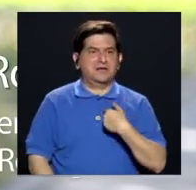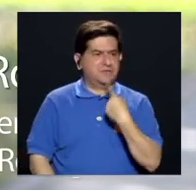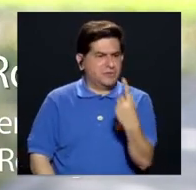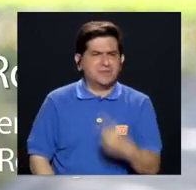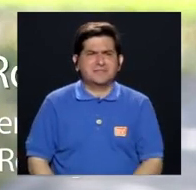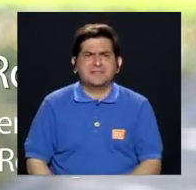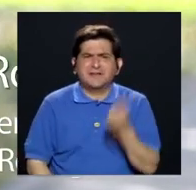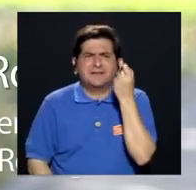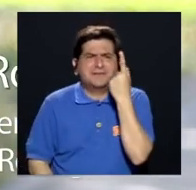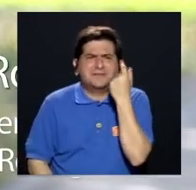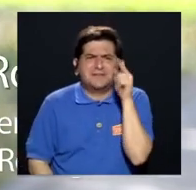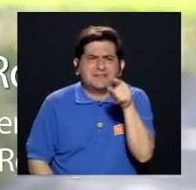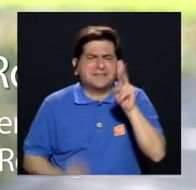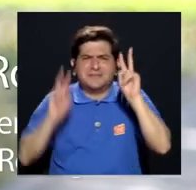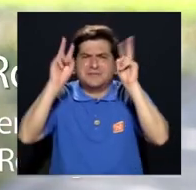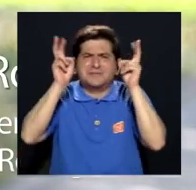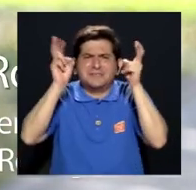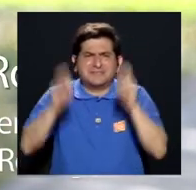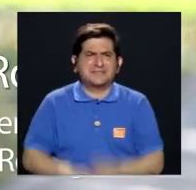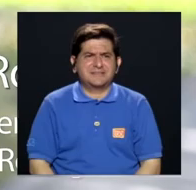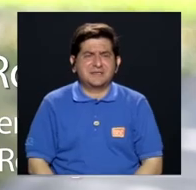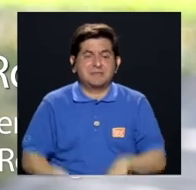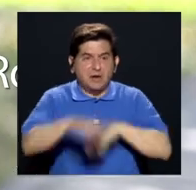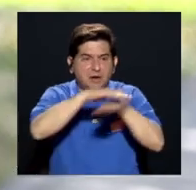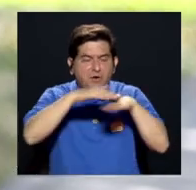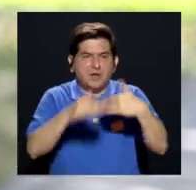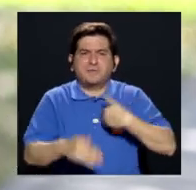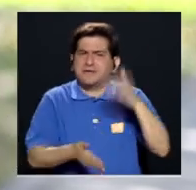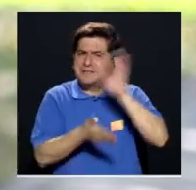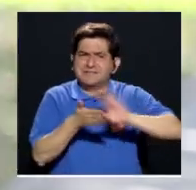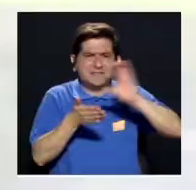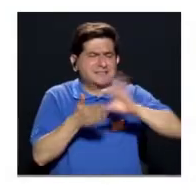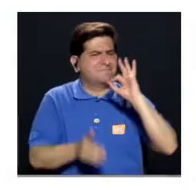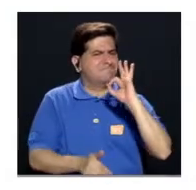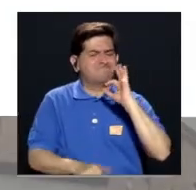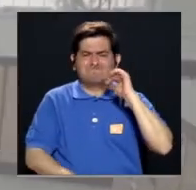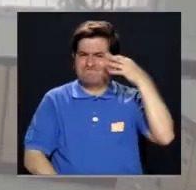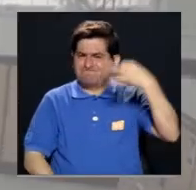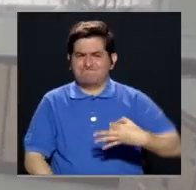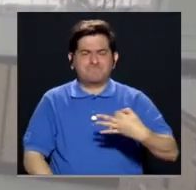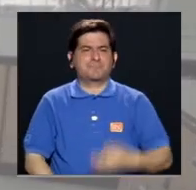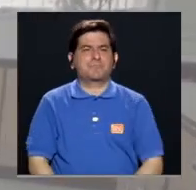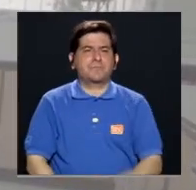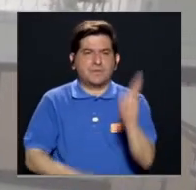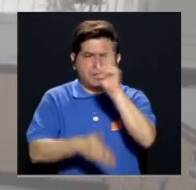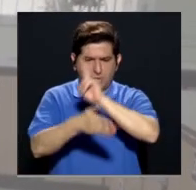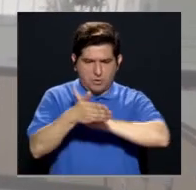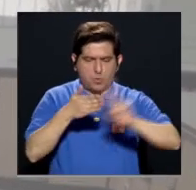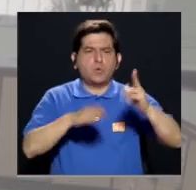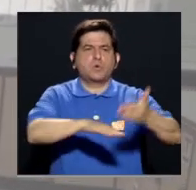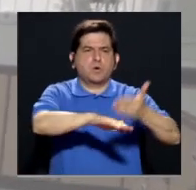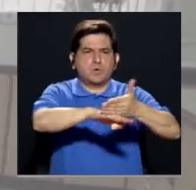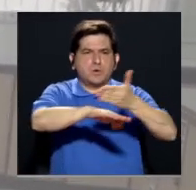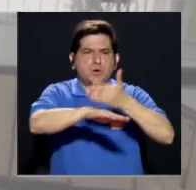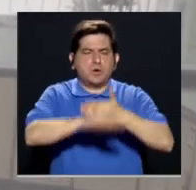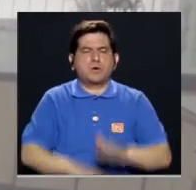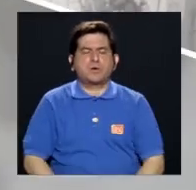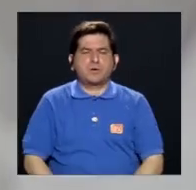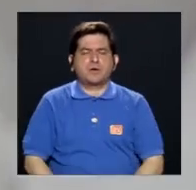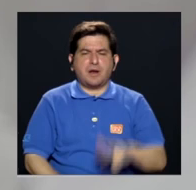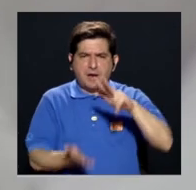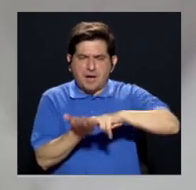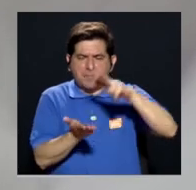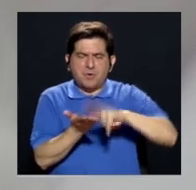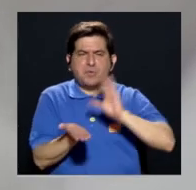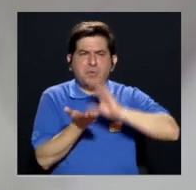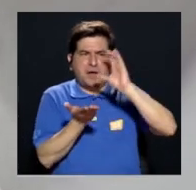decía, no entiendo la materia que están explicando, y tras de todas las bases que traía el colegio no estaban como bien sentadas. la universidad ha hecho avances en la promoción de